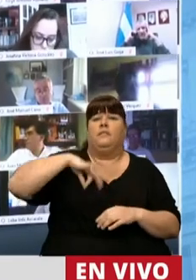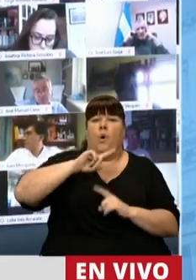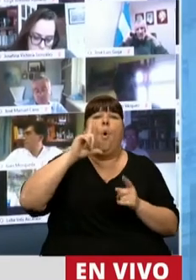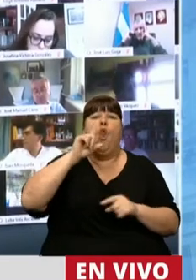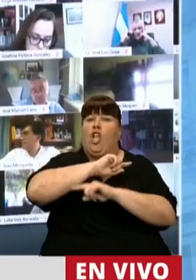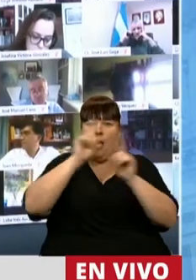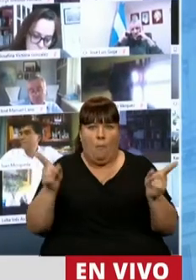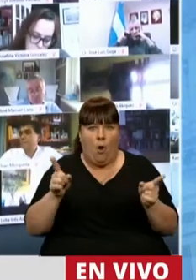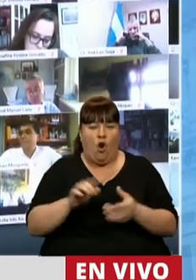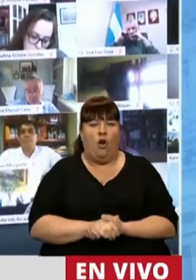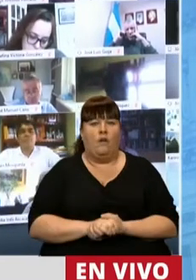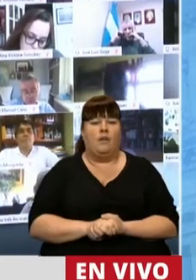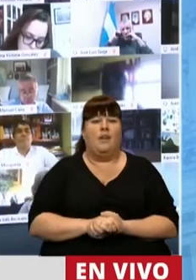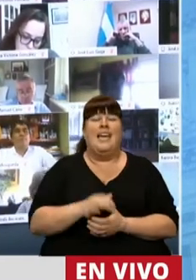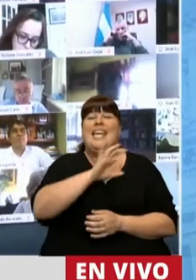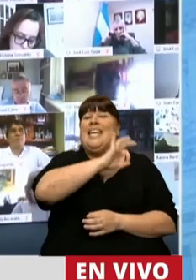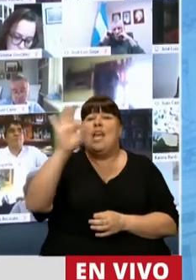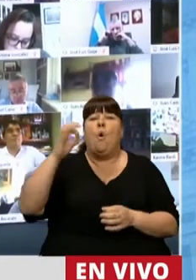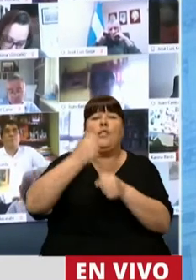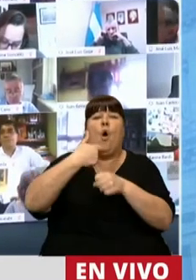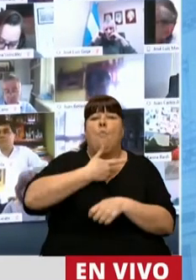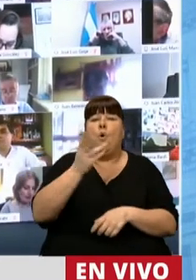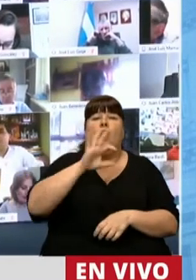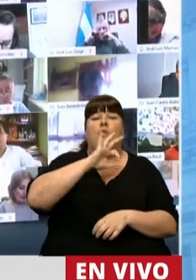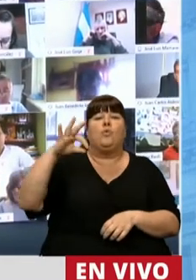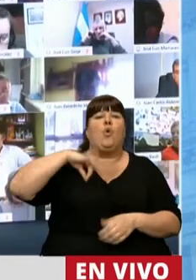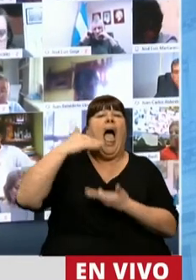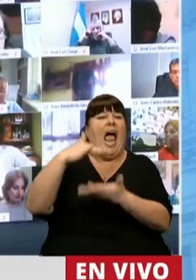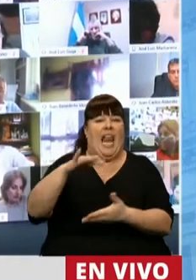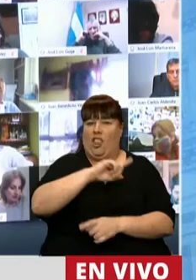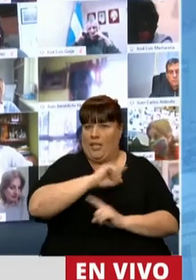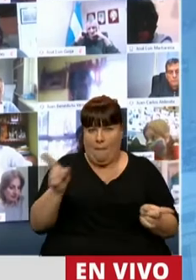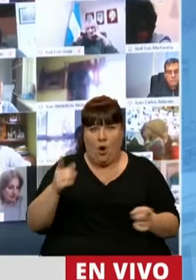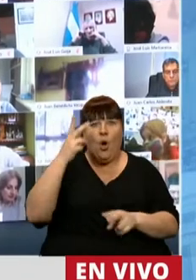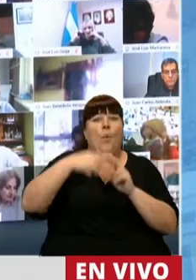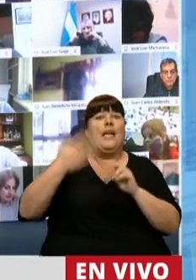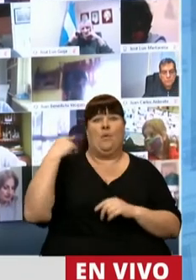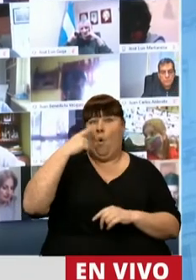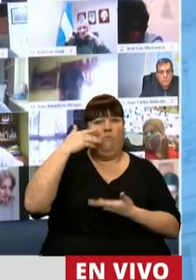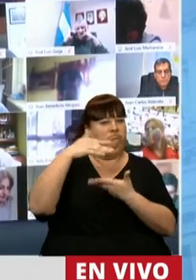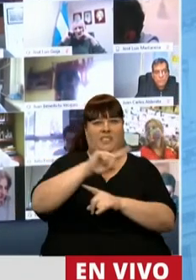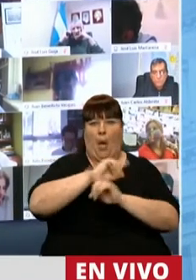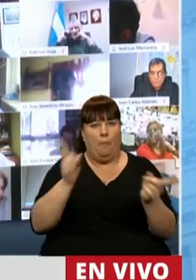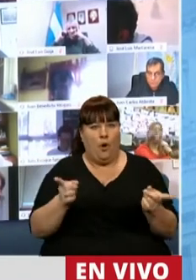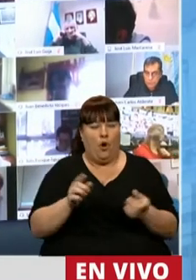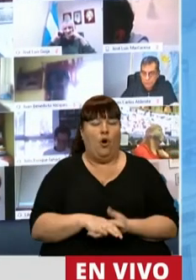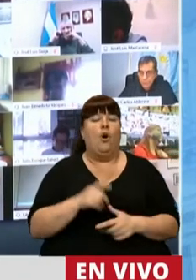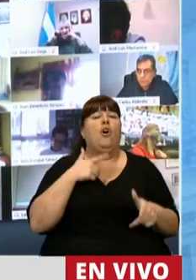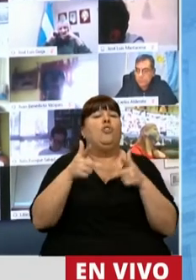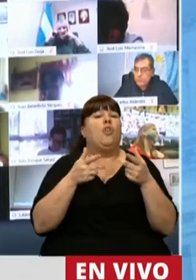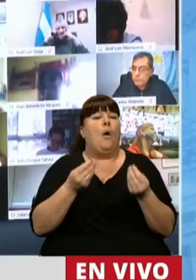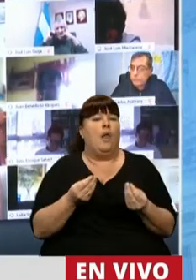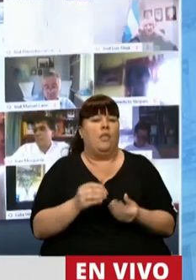tampoco julio y ninguno de los agentes públicos ha cobrado el aguinaldo, el que venció en junio. Estamos hablando,